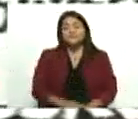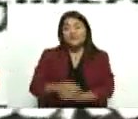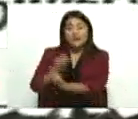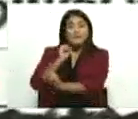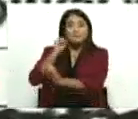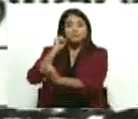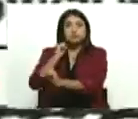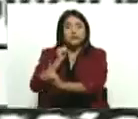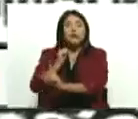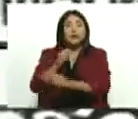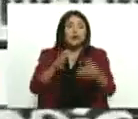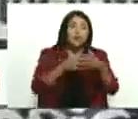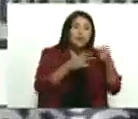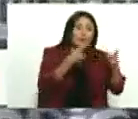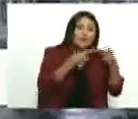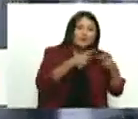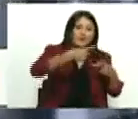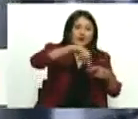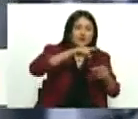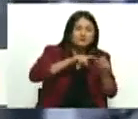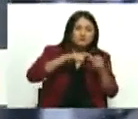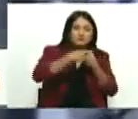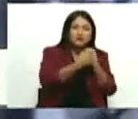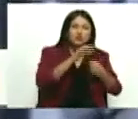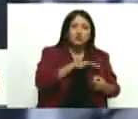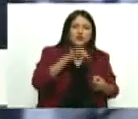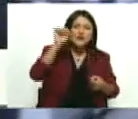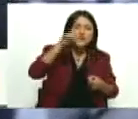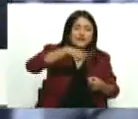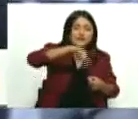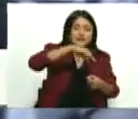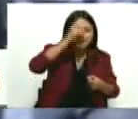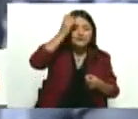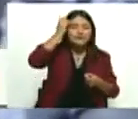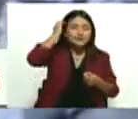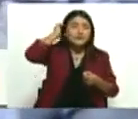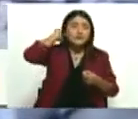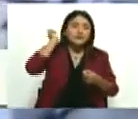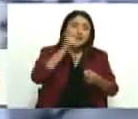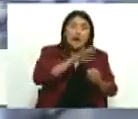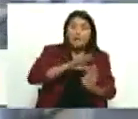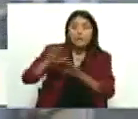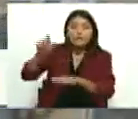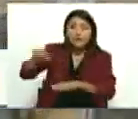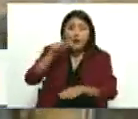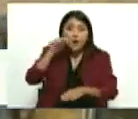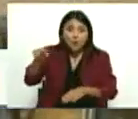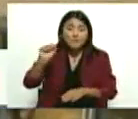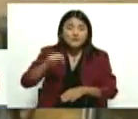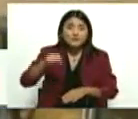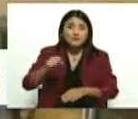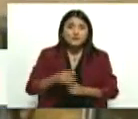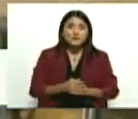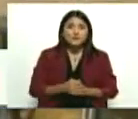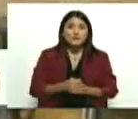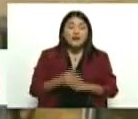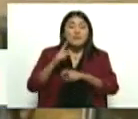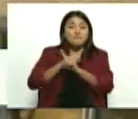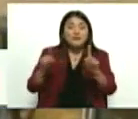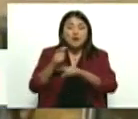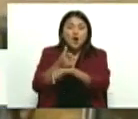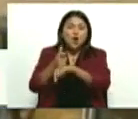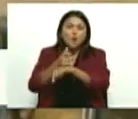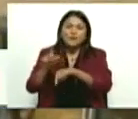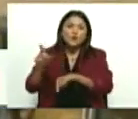Liga Socialista es un partido que va en crecimiento y que al gobierno en ese momento no